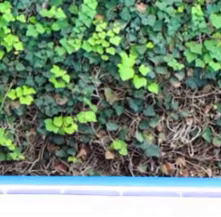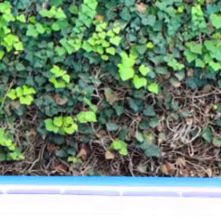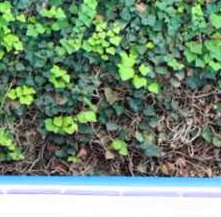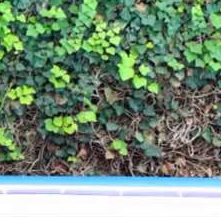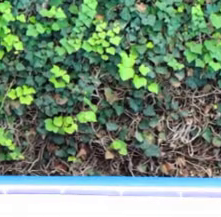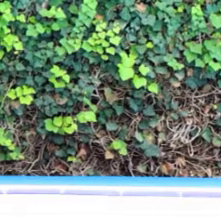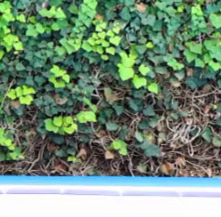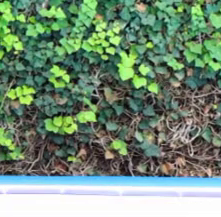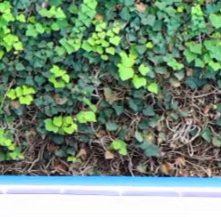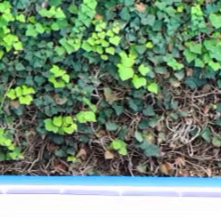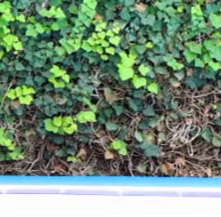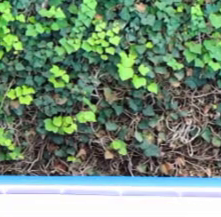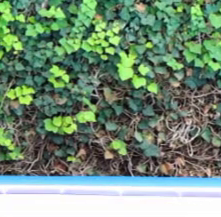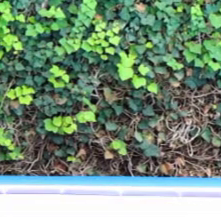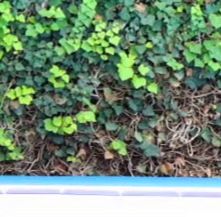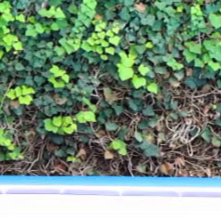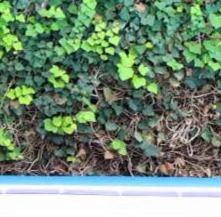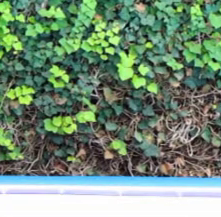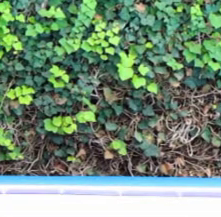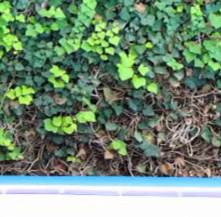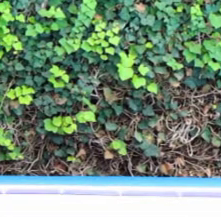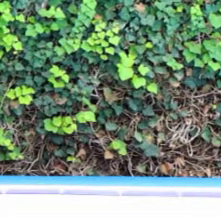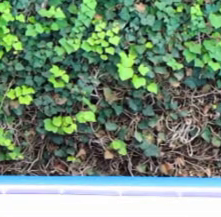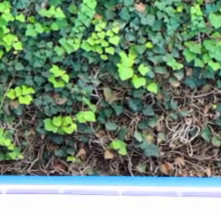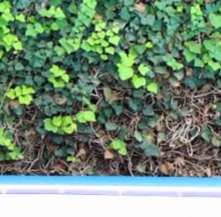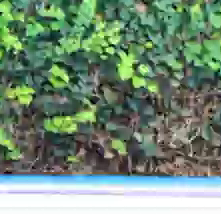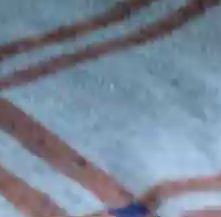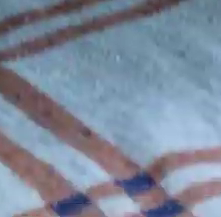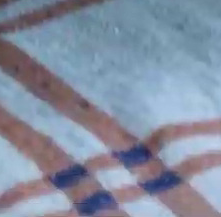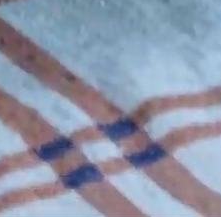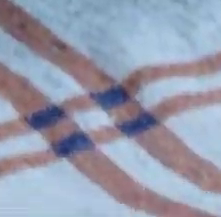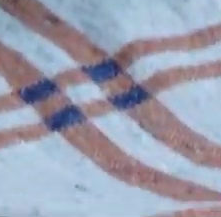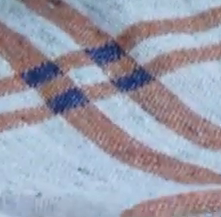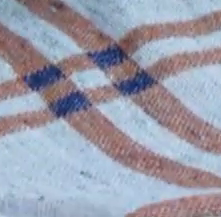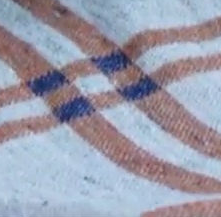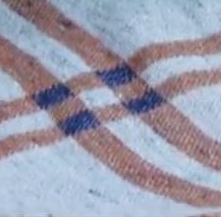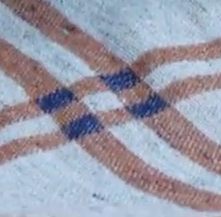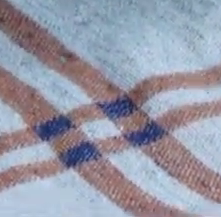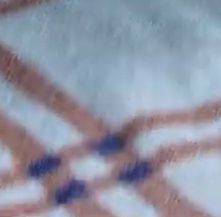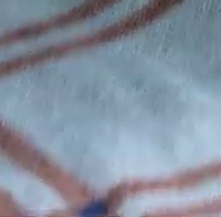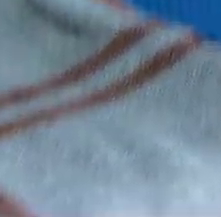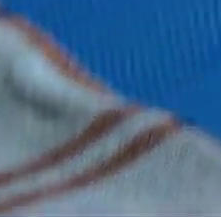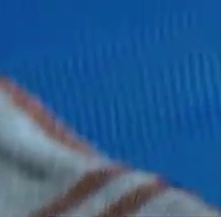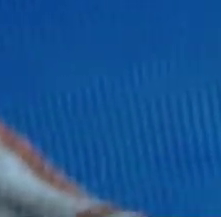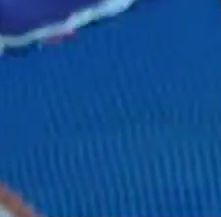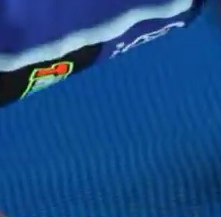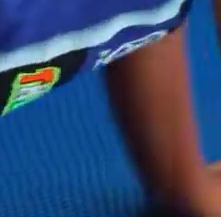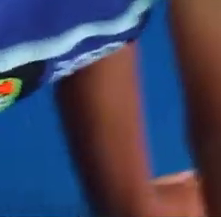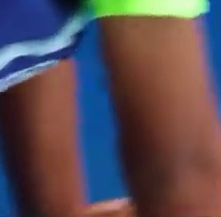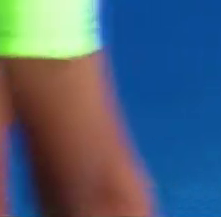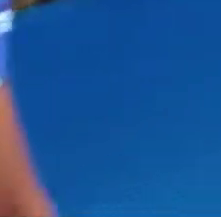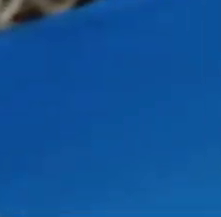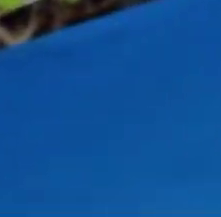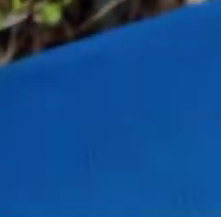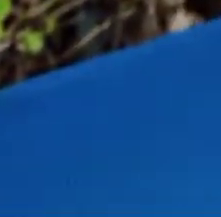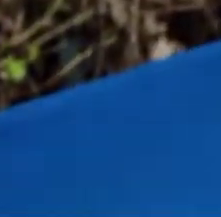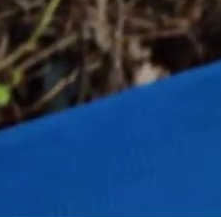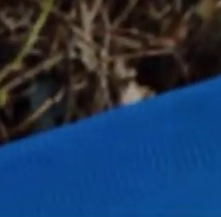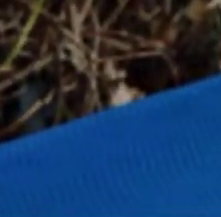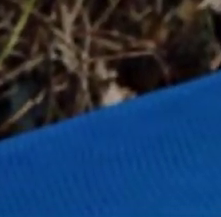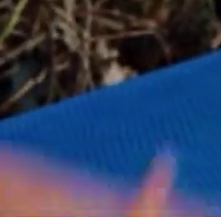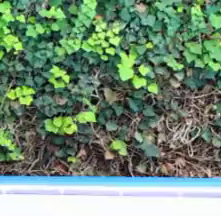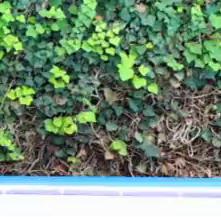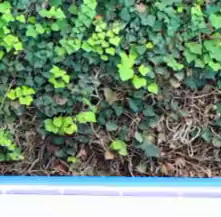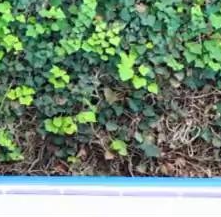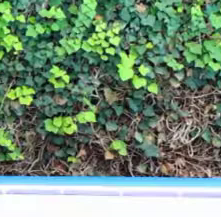lateral, muy bien, 3 más, al frente, bien estirado los brazos,